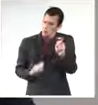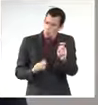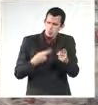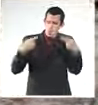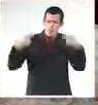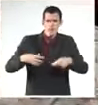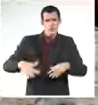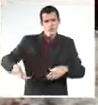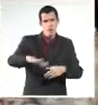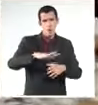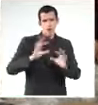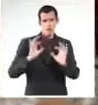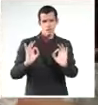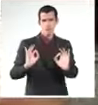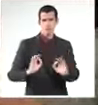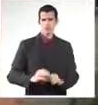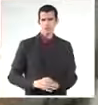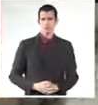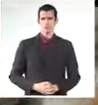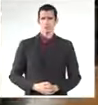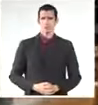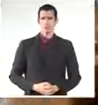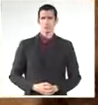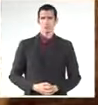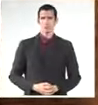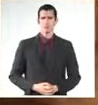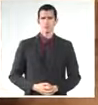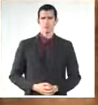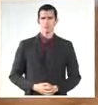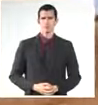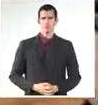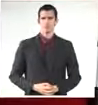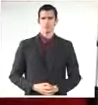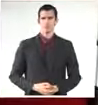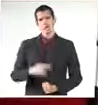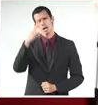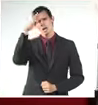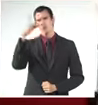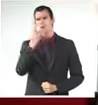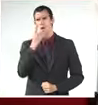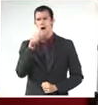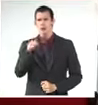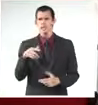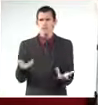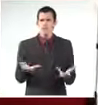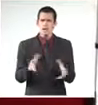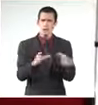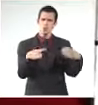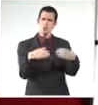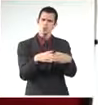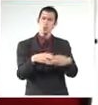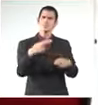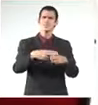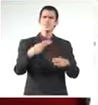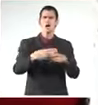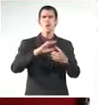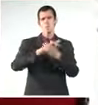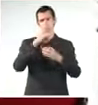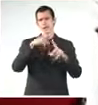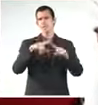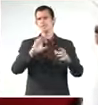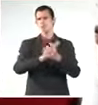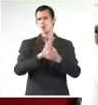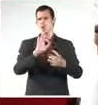justicia social. La Asociación Máximo Gómez y Amigos de la Isla Caribeña se hicieron sentir en actos para recordar la epopeya, cuando